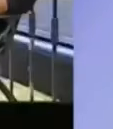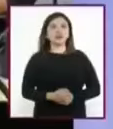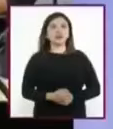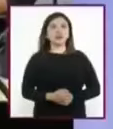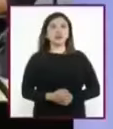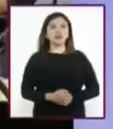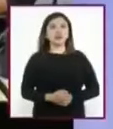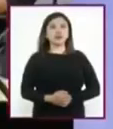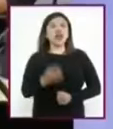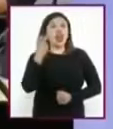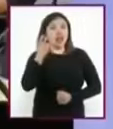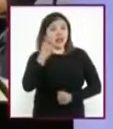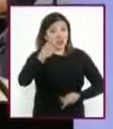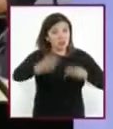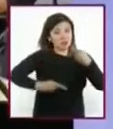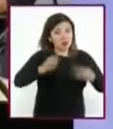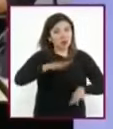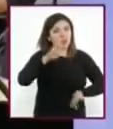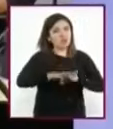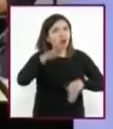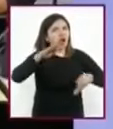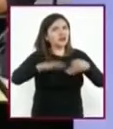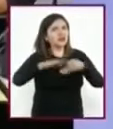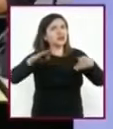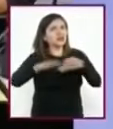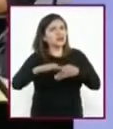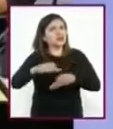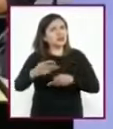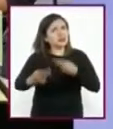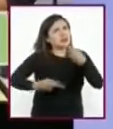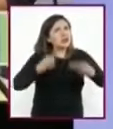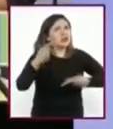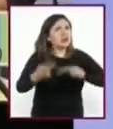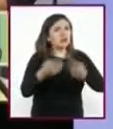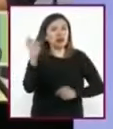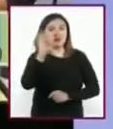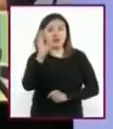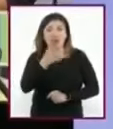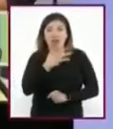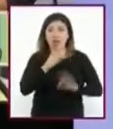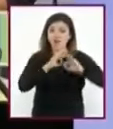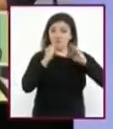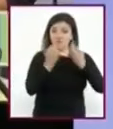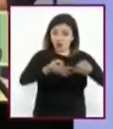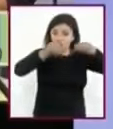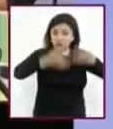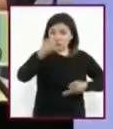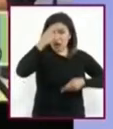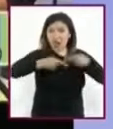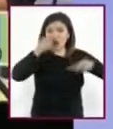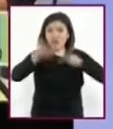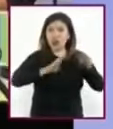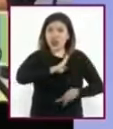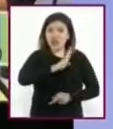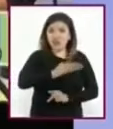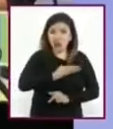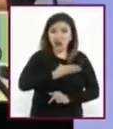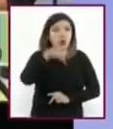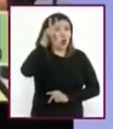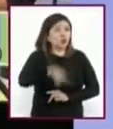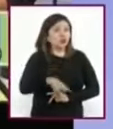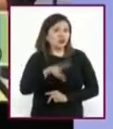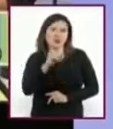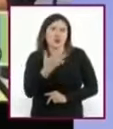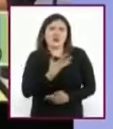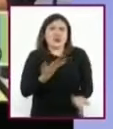Bueno, esa es una de las preguntas que surgen constantemente, si hay una forma correcta de hablar el español, y lo cierto es que no la